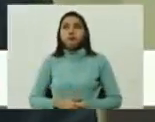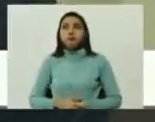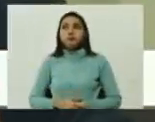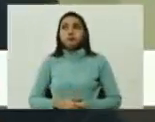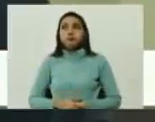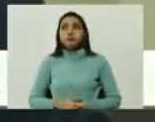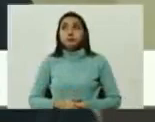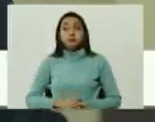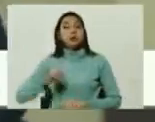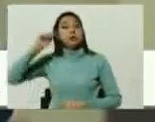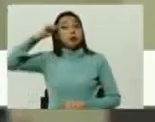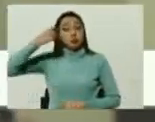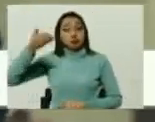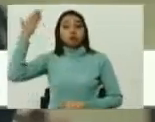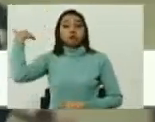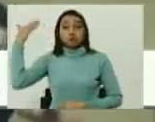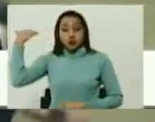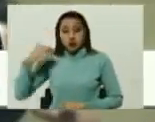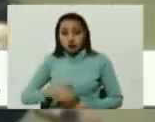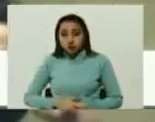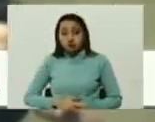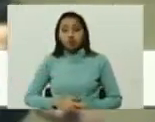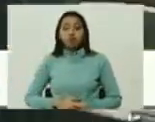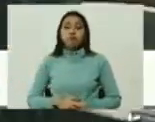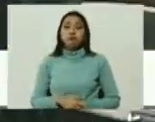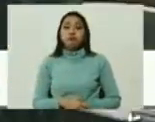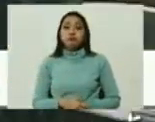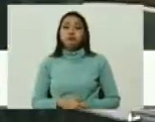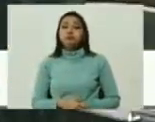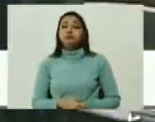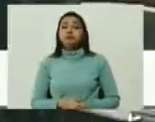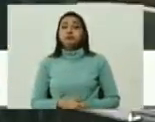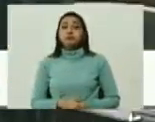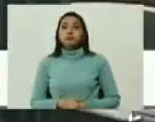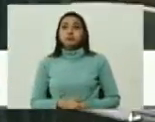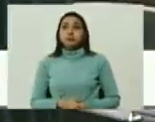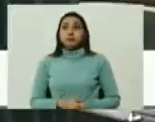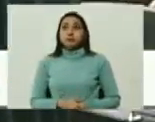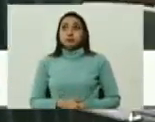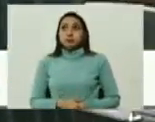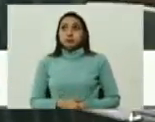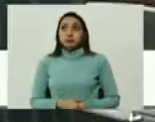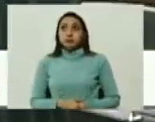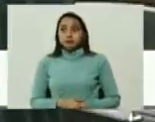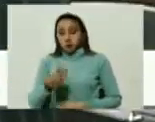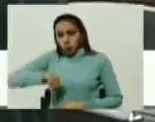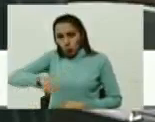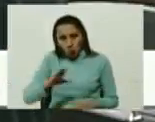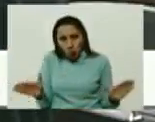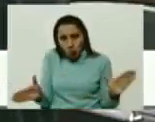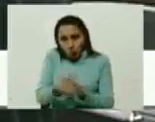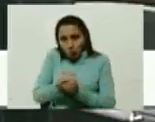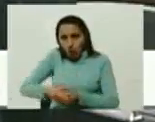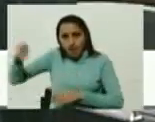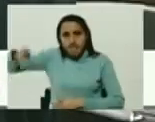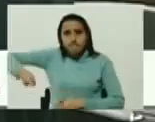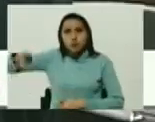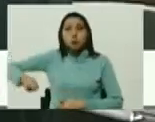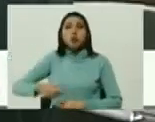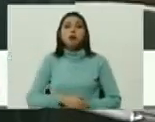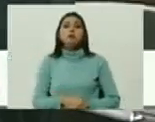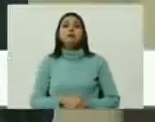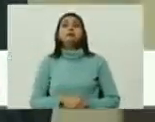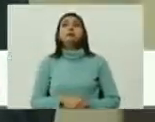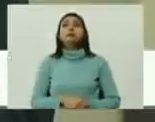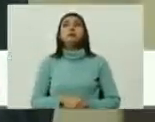puedo recordarle compatriota diputado como nada colega parlamentario que el inició